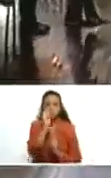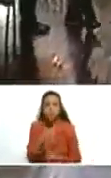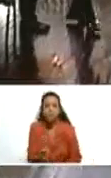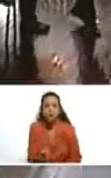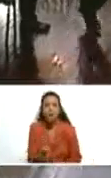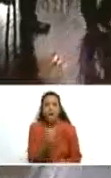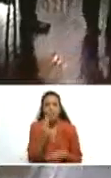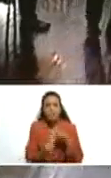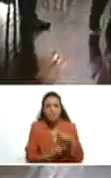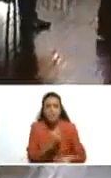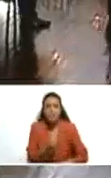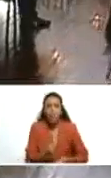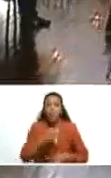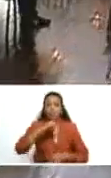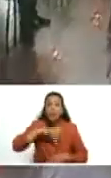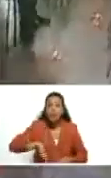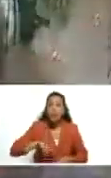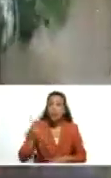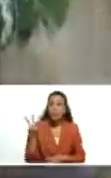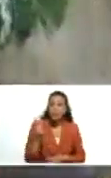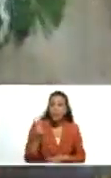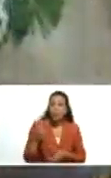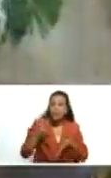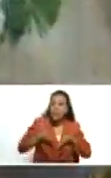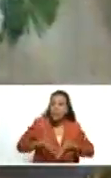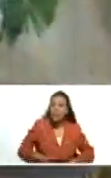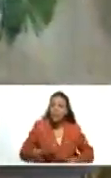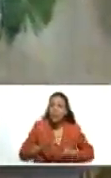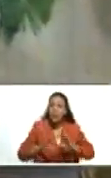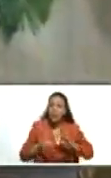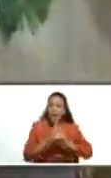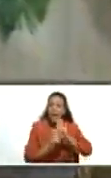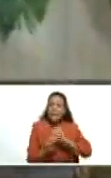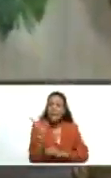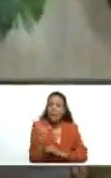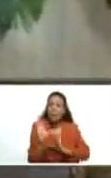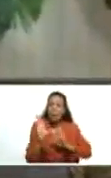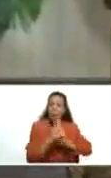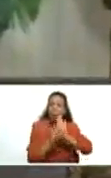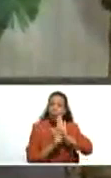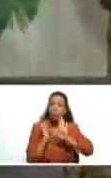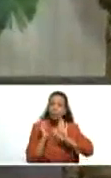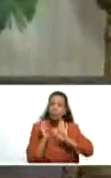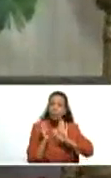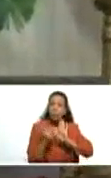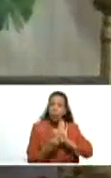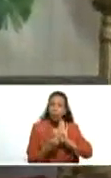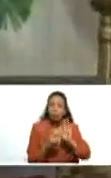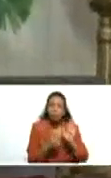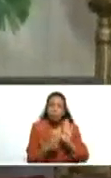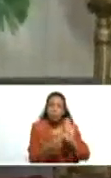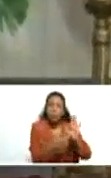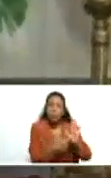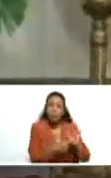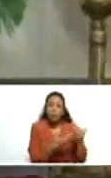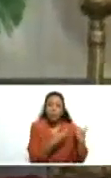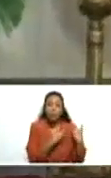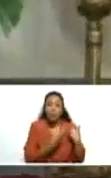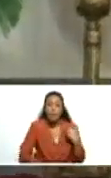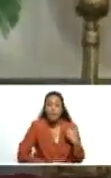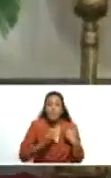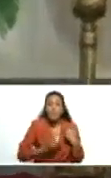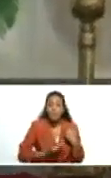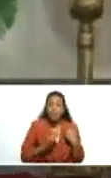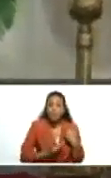el devenir de la historia y del nacimiento de la Quinta República, que ha destacado, jugó un rol